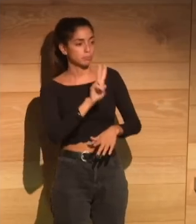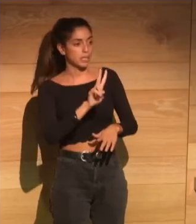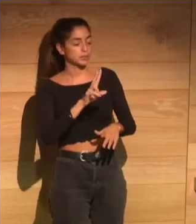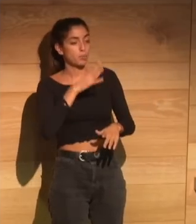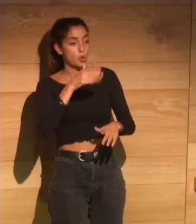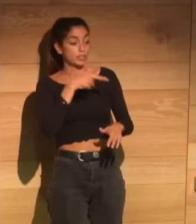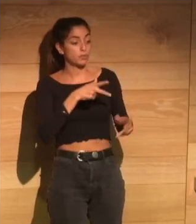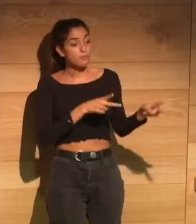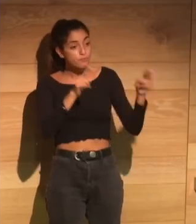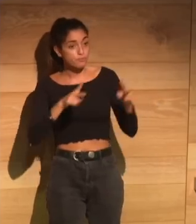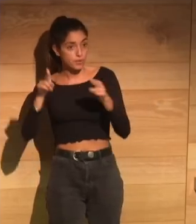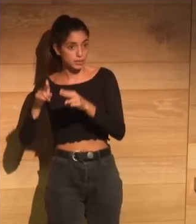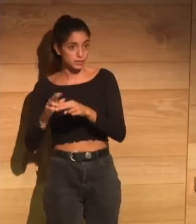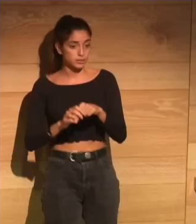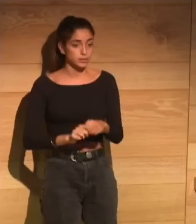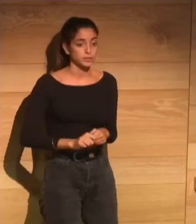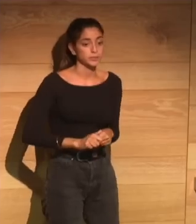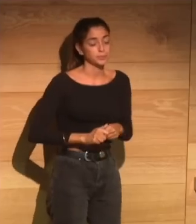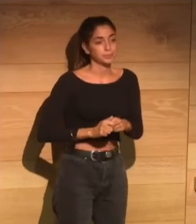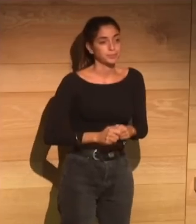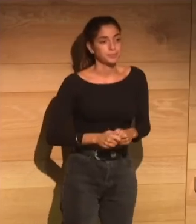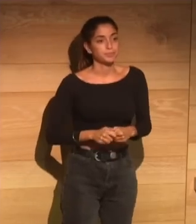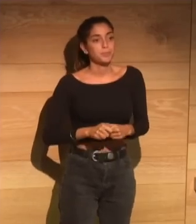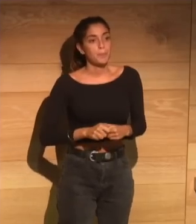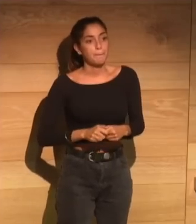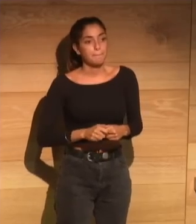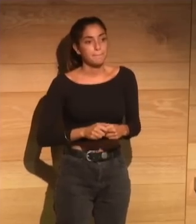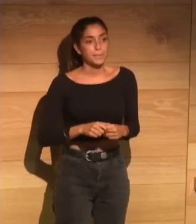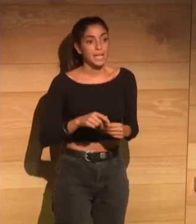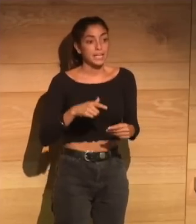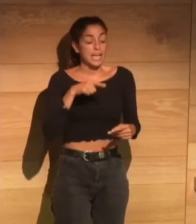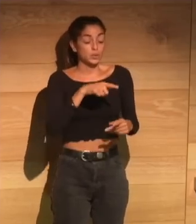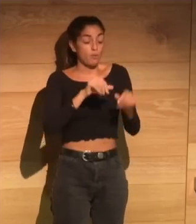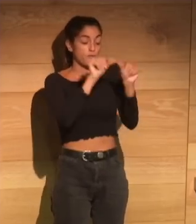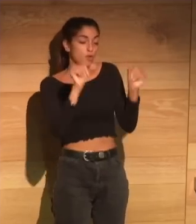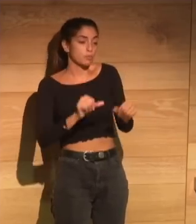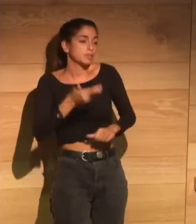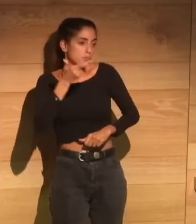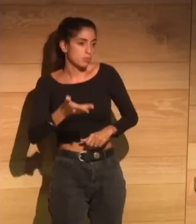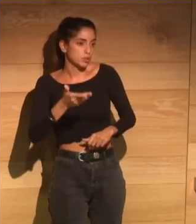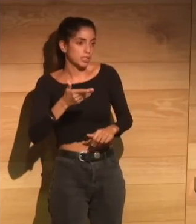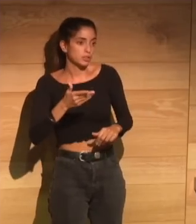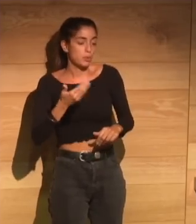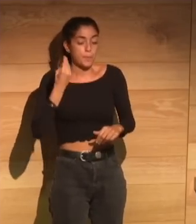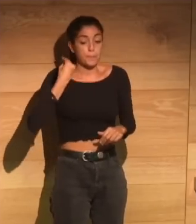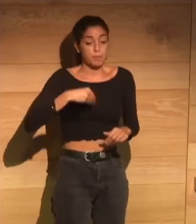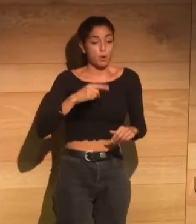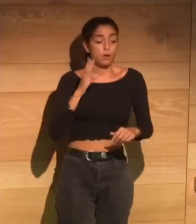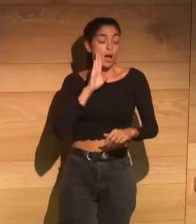movimiento. Estos experimentos empiezan a verse de formas muy, muy elementales, como lo que nos decía antes Juan de la rueda del